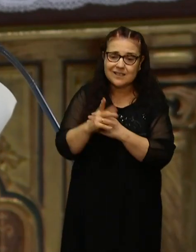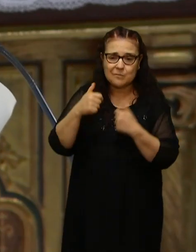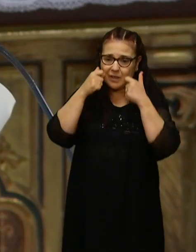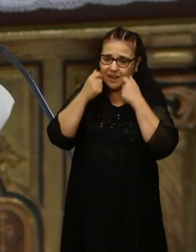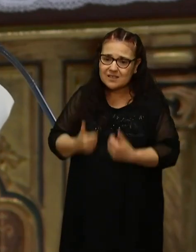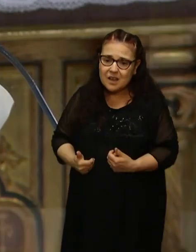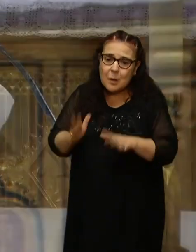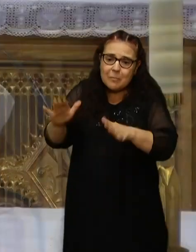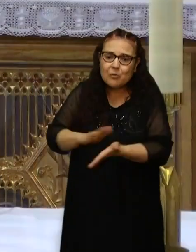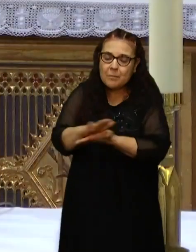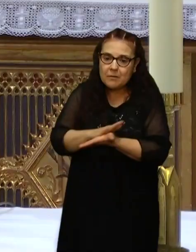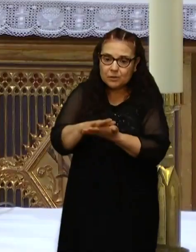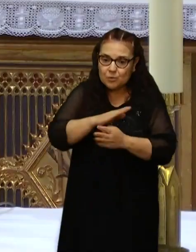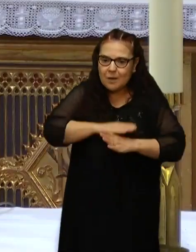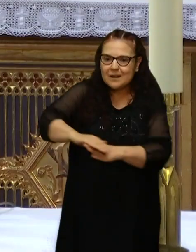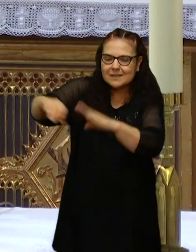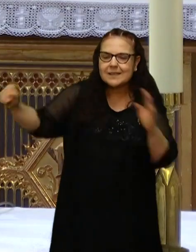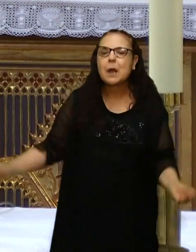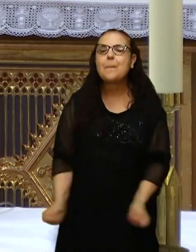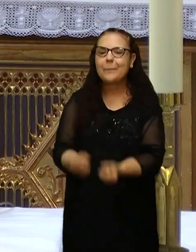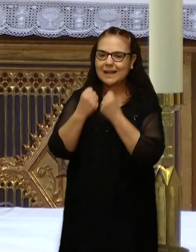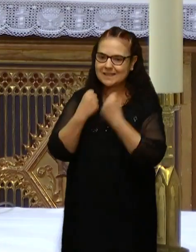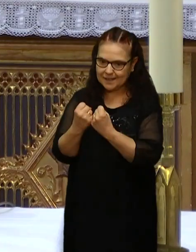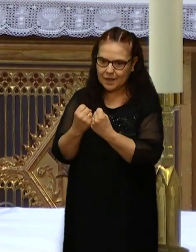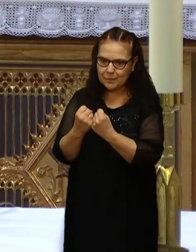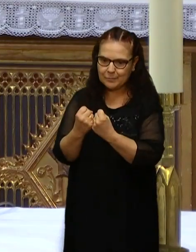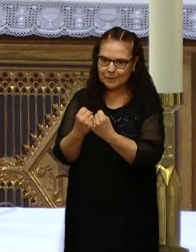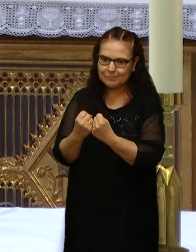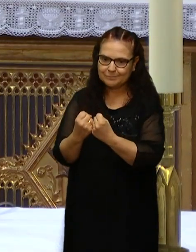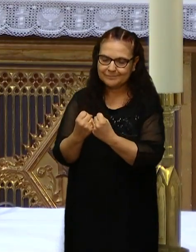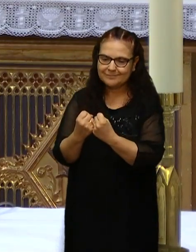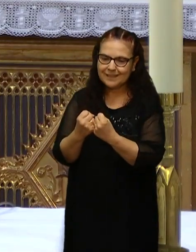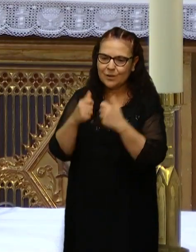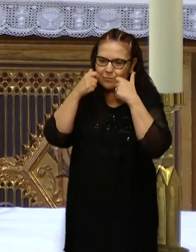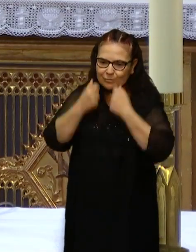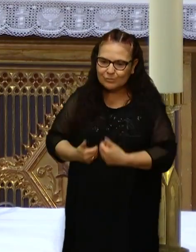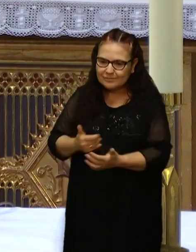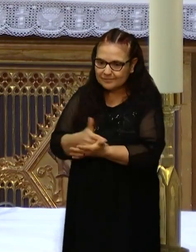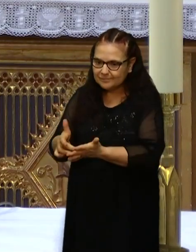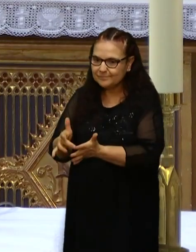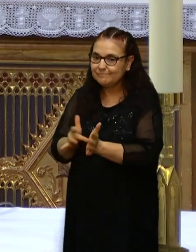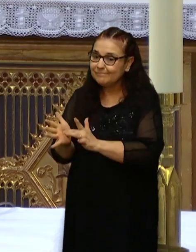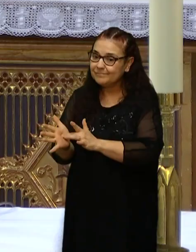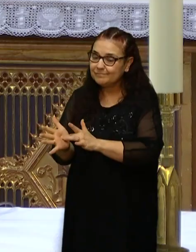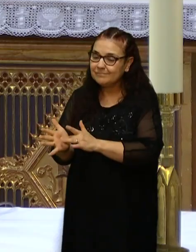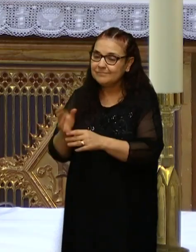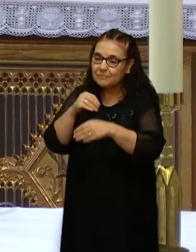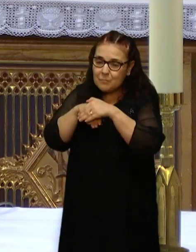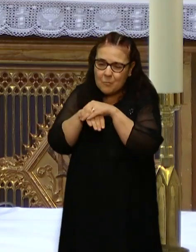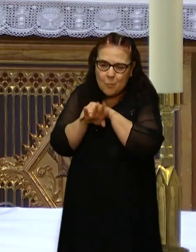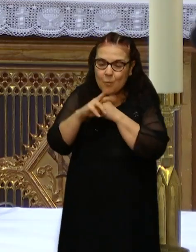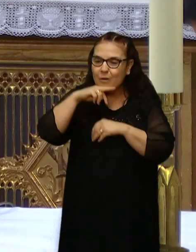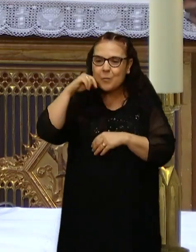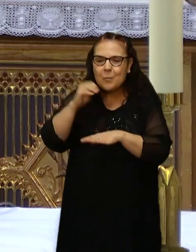en mi casa, pero una palabra tuya bastará para sanarme. El cuerpo y la sangre de Cristo